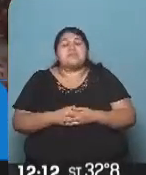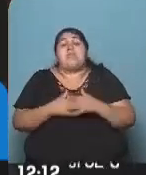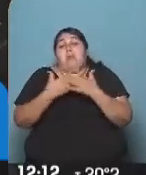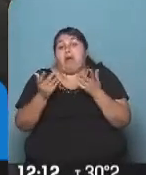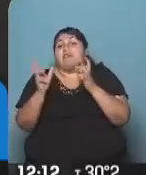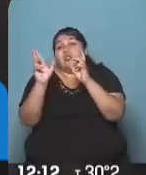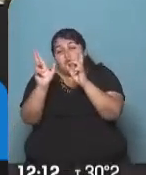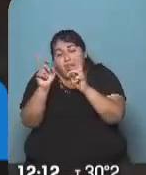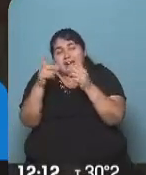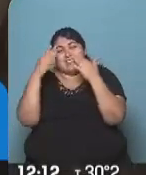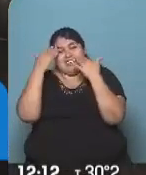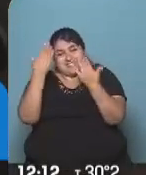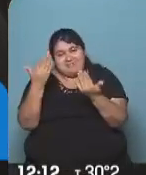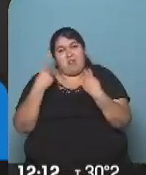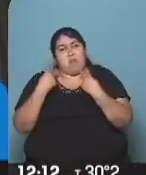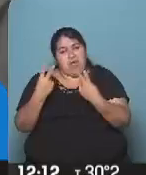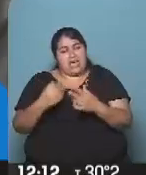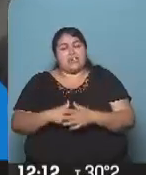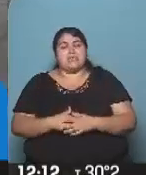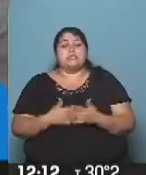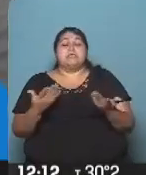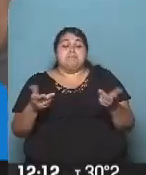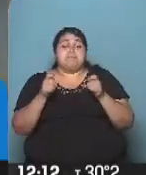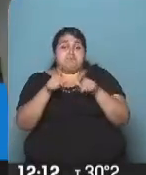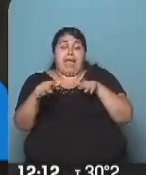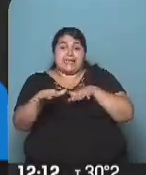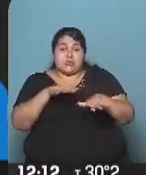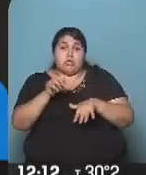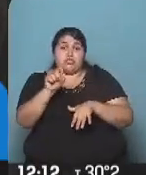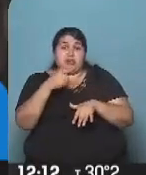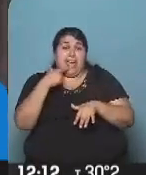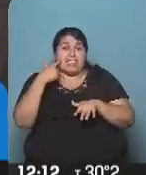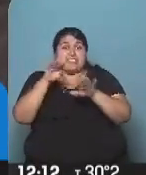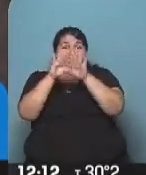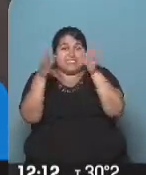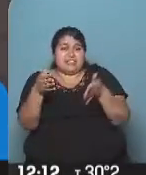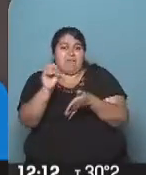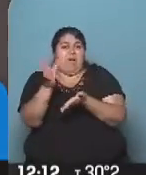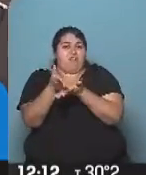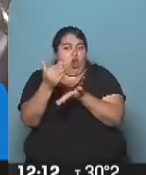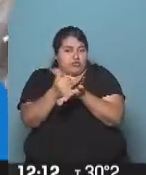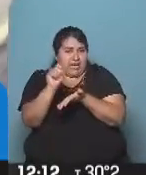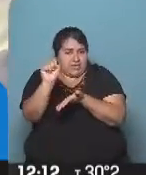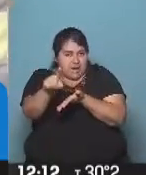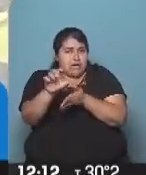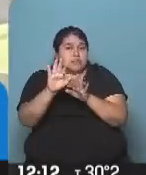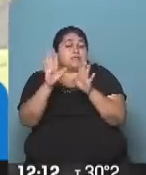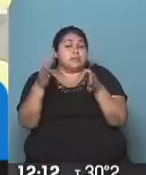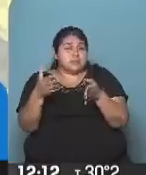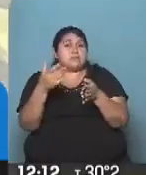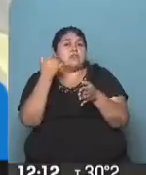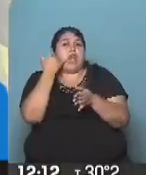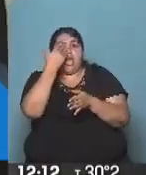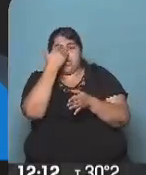cuando se concrete. Gracias. Bueno, esta es la situación. En la Dirección de Fronteras, ustedes ven, aquí de cada 15, 20 minutos sale